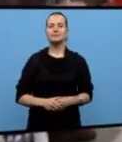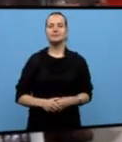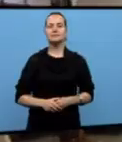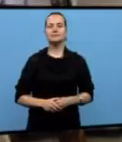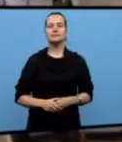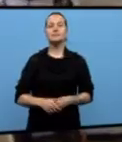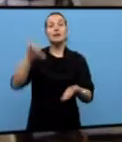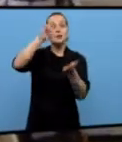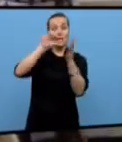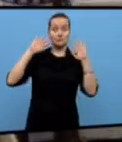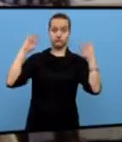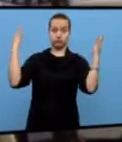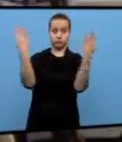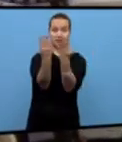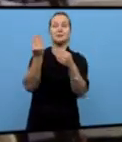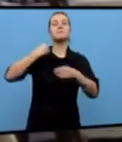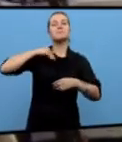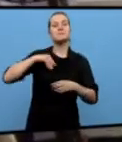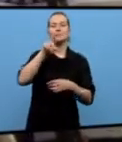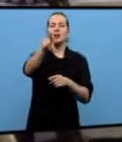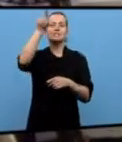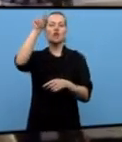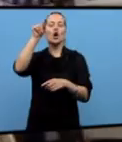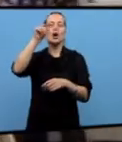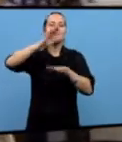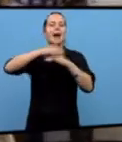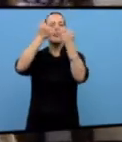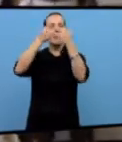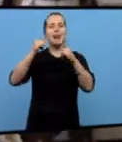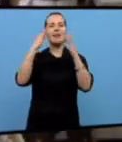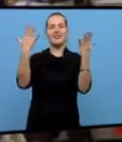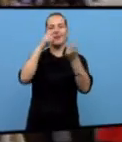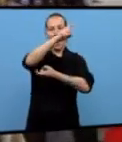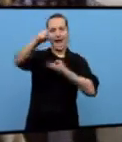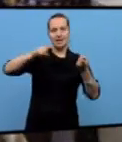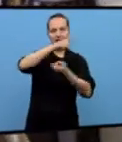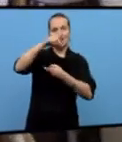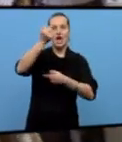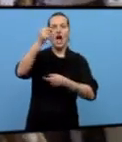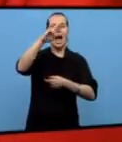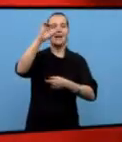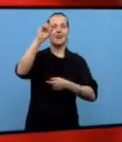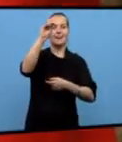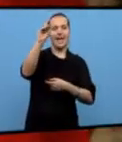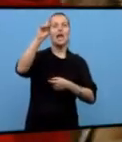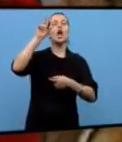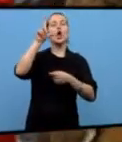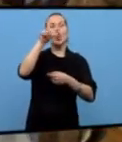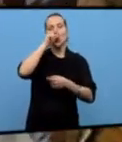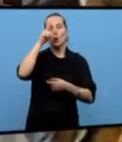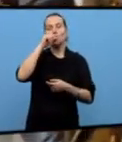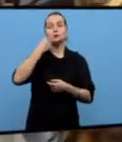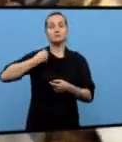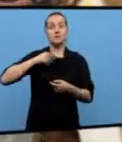A cidade amurallada foi a escollida nesta ocasión por celebrarse o 10º aniversario do Ar de Lucos, unha festa que o ano a ano